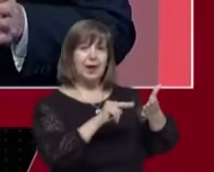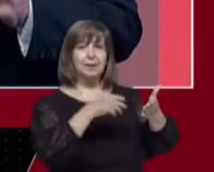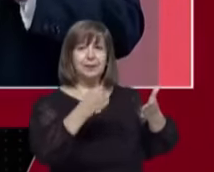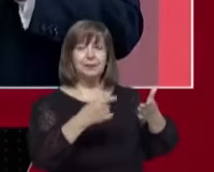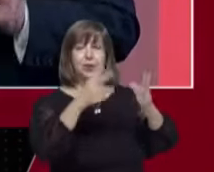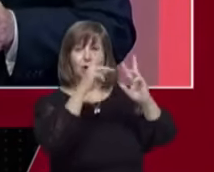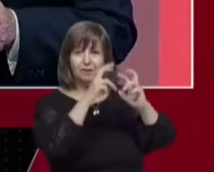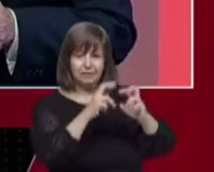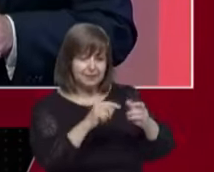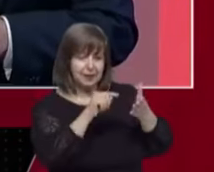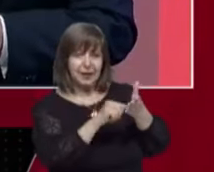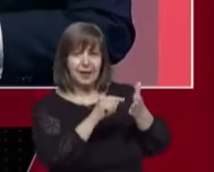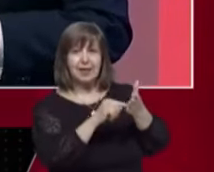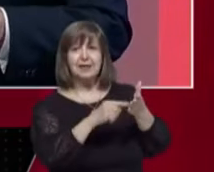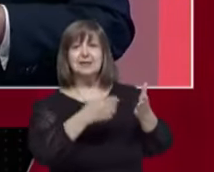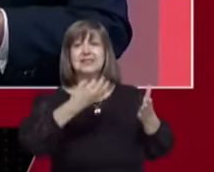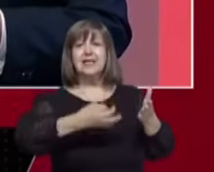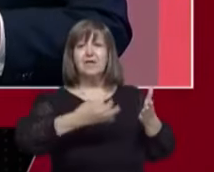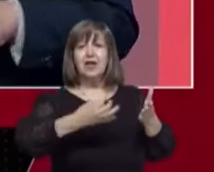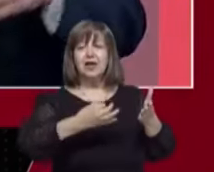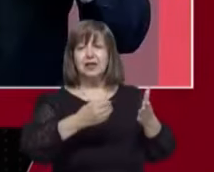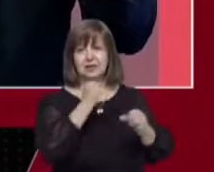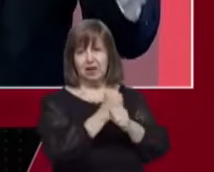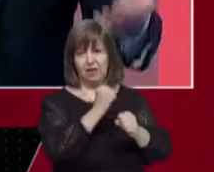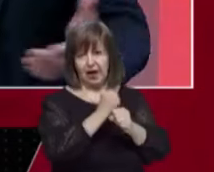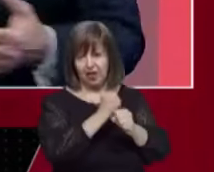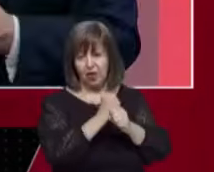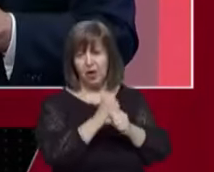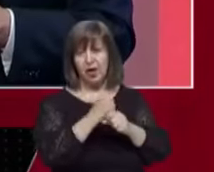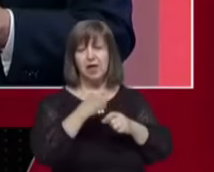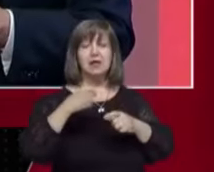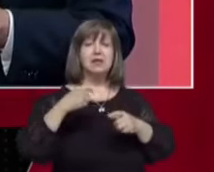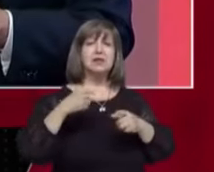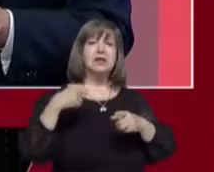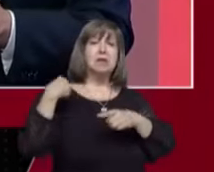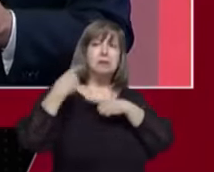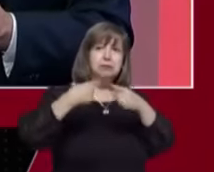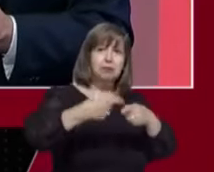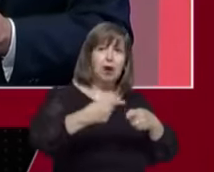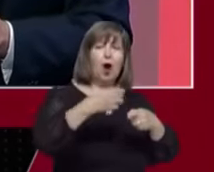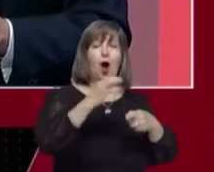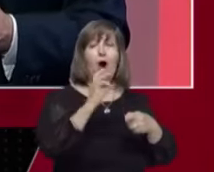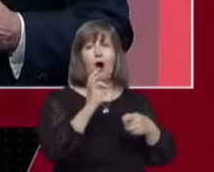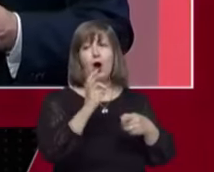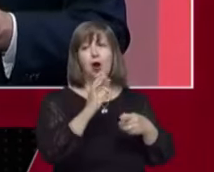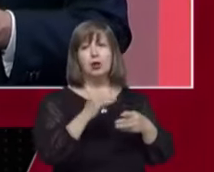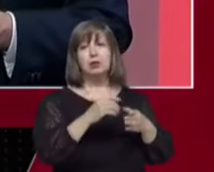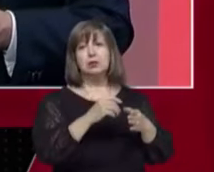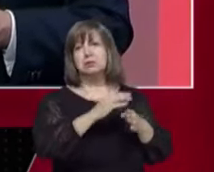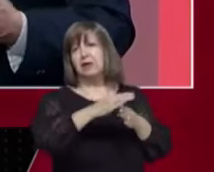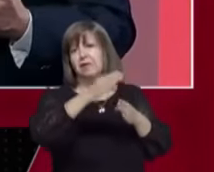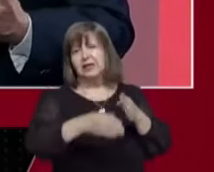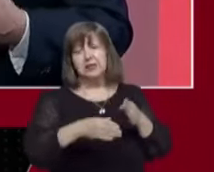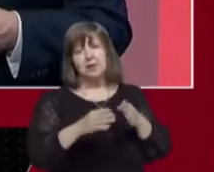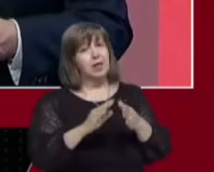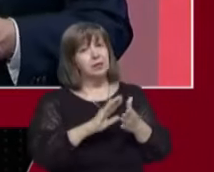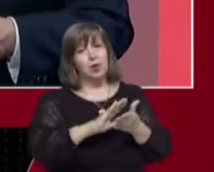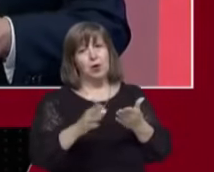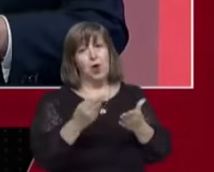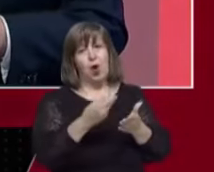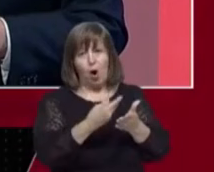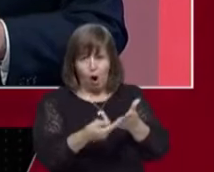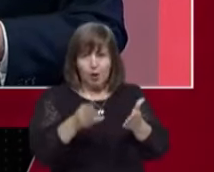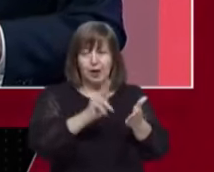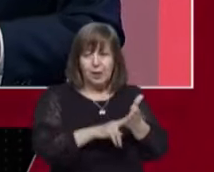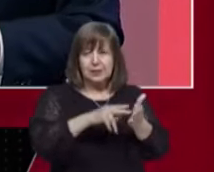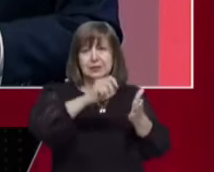revisión. Pero además, como les decía recién, trabajadores del PAMI, trabajadores de las compañías del Estado. Y esto